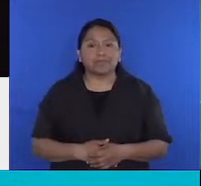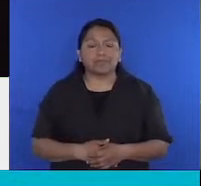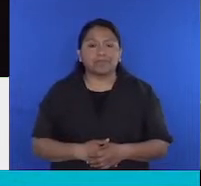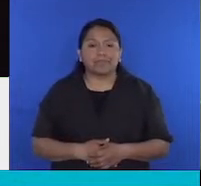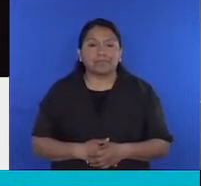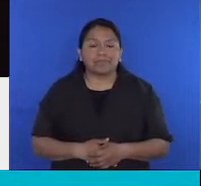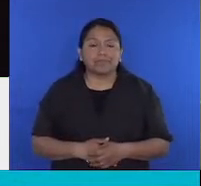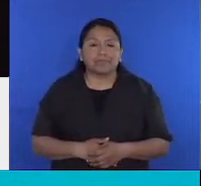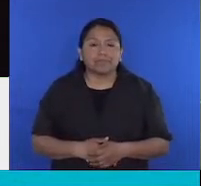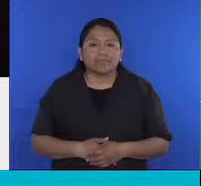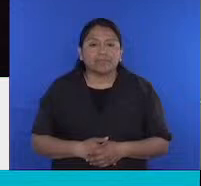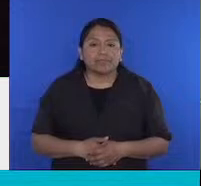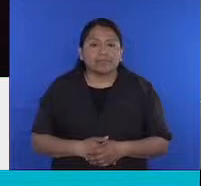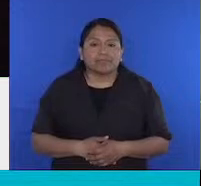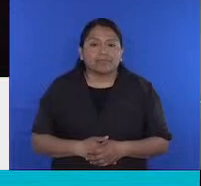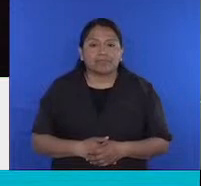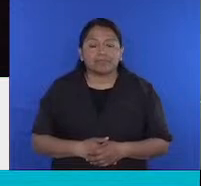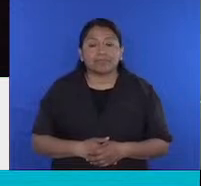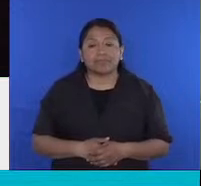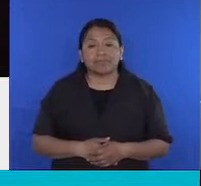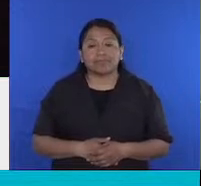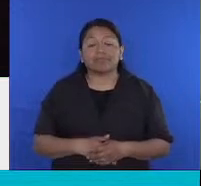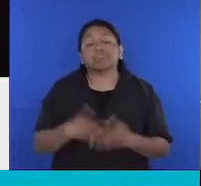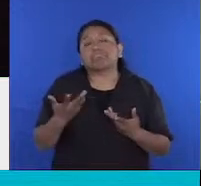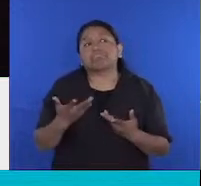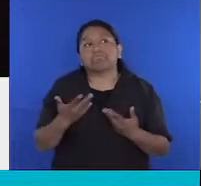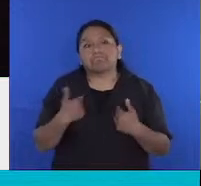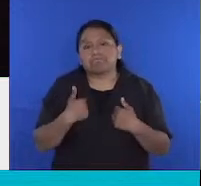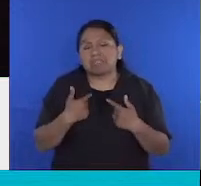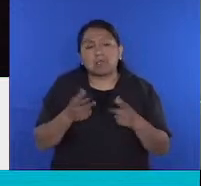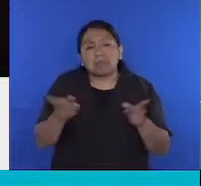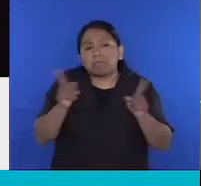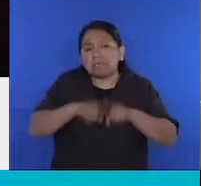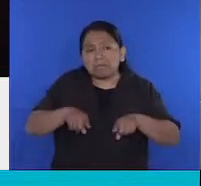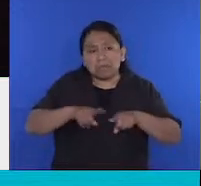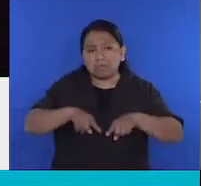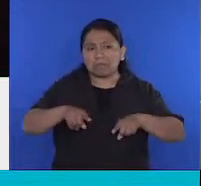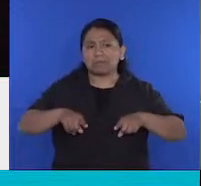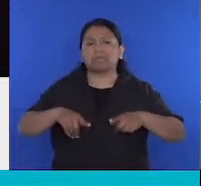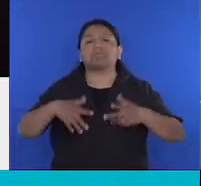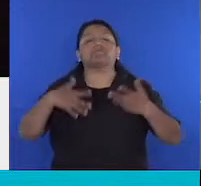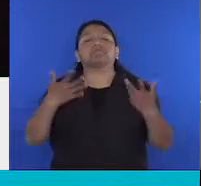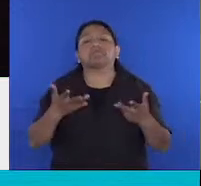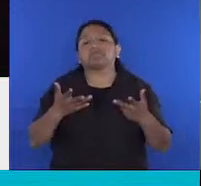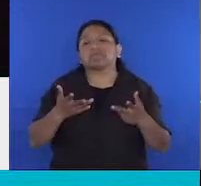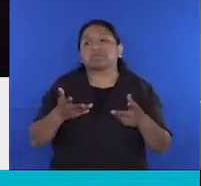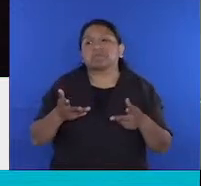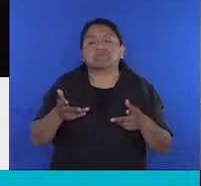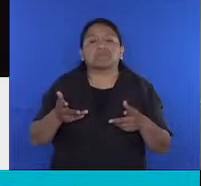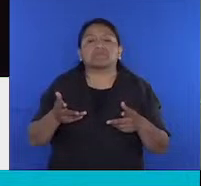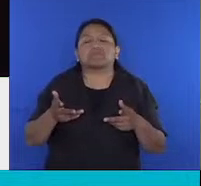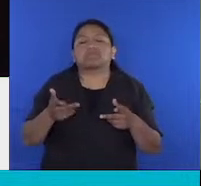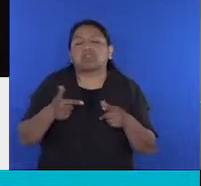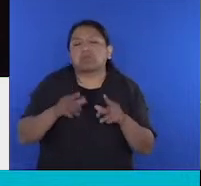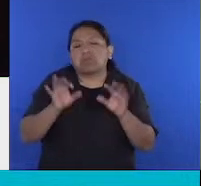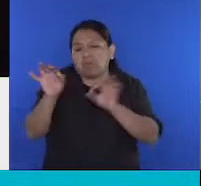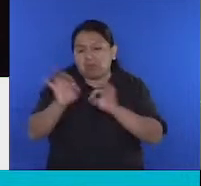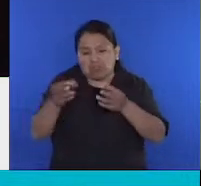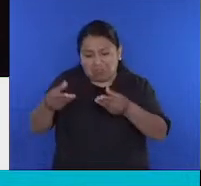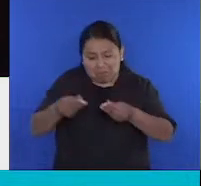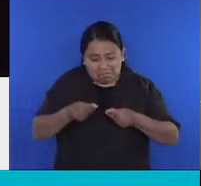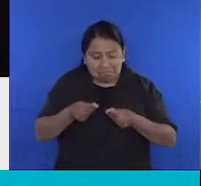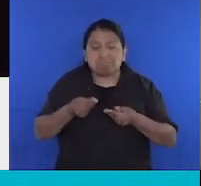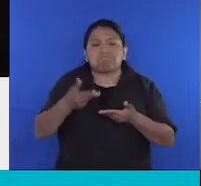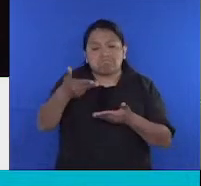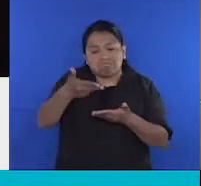como decía, nuestra actitud es siempre la misma. Lo primero que hicimos cuando recibimos el proyecto fue tratar de estudiarlo, de conocer